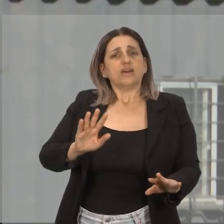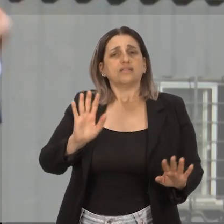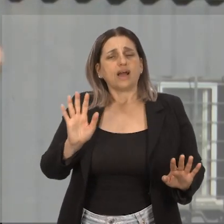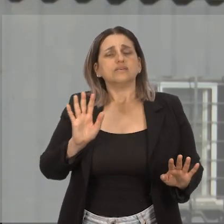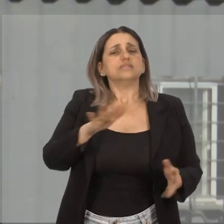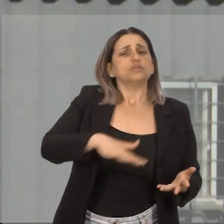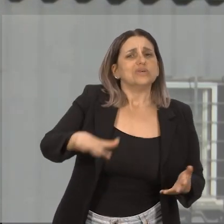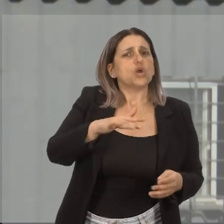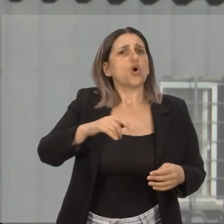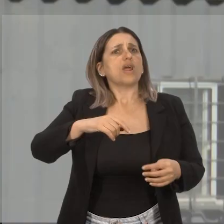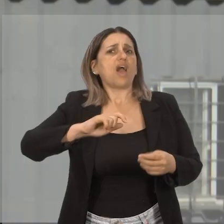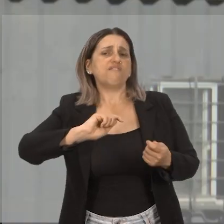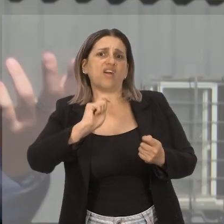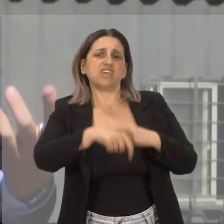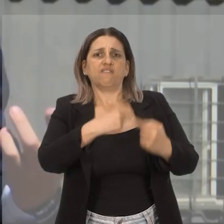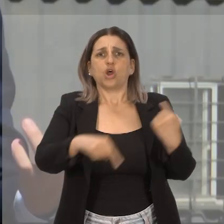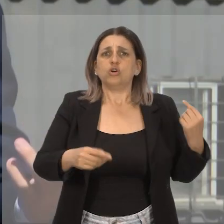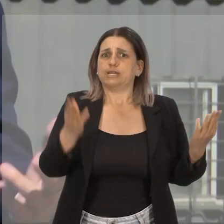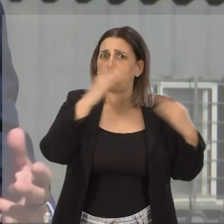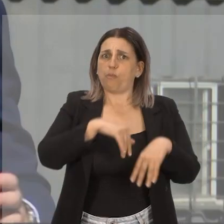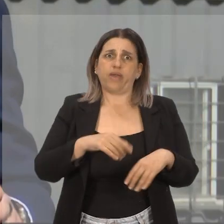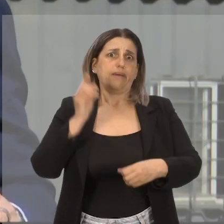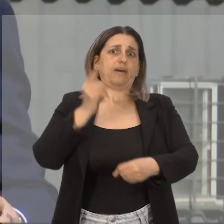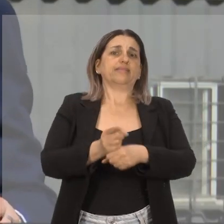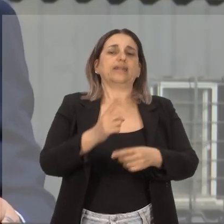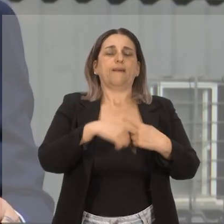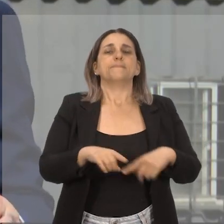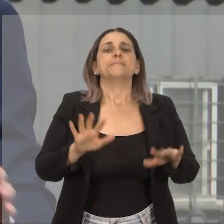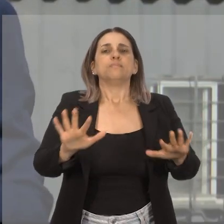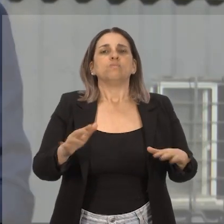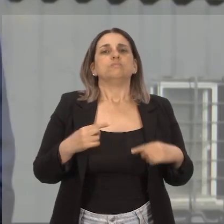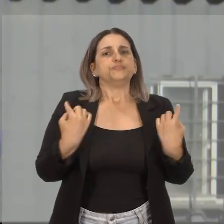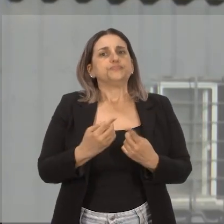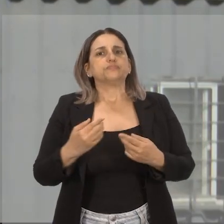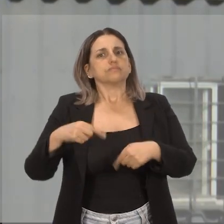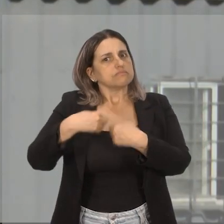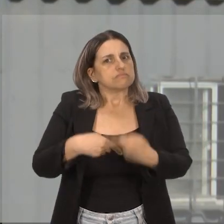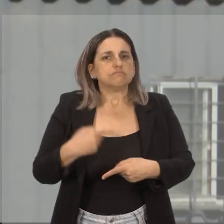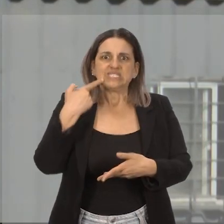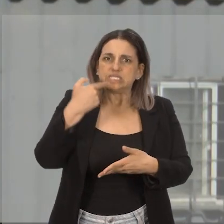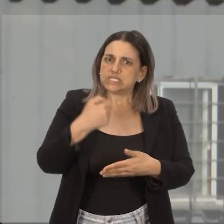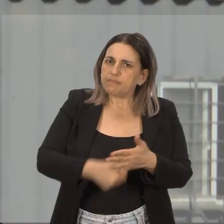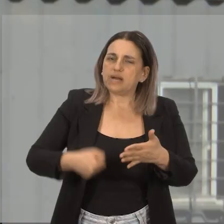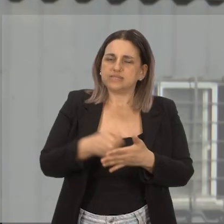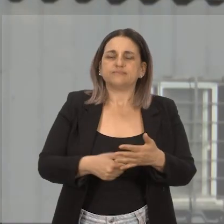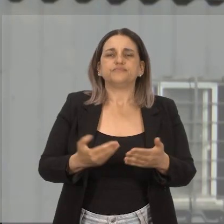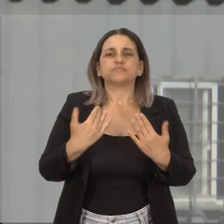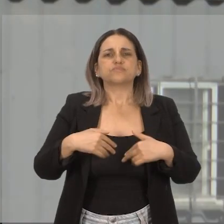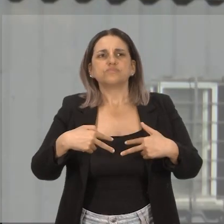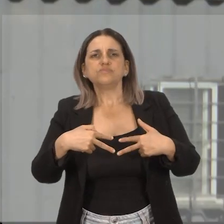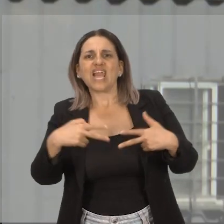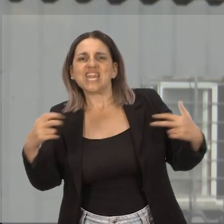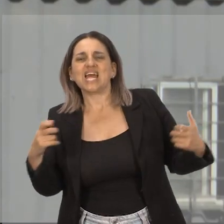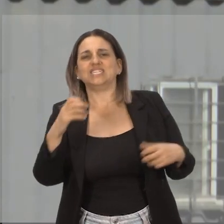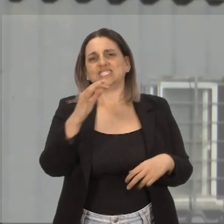asume determinados factores, hay variables que no puedes manejar. Y yo sigo siendo muy hincha, aunque está medio pasado